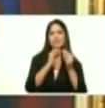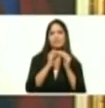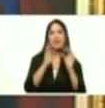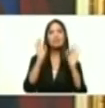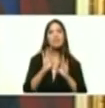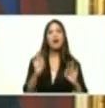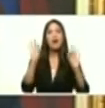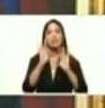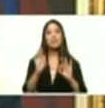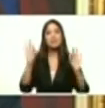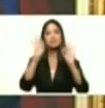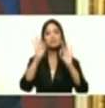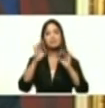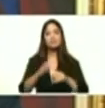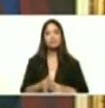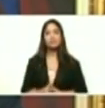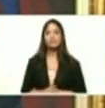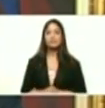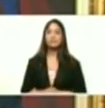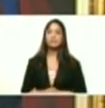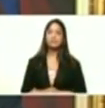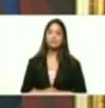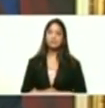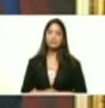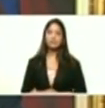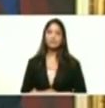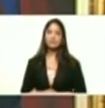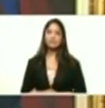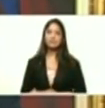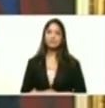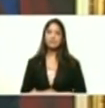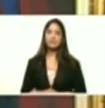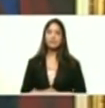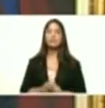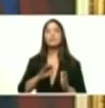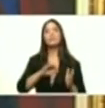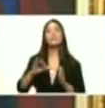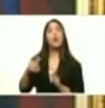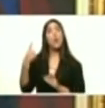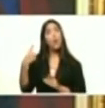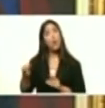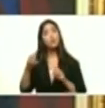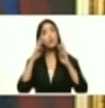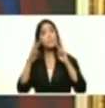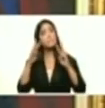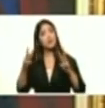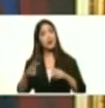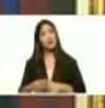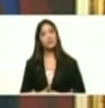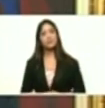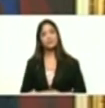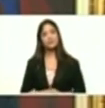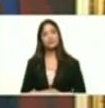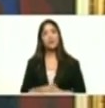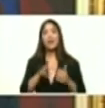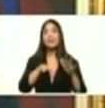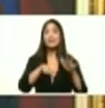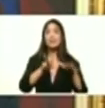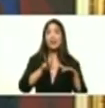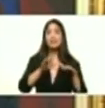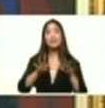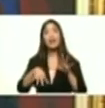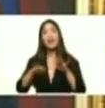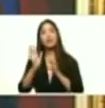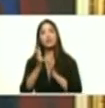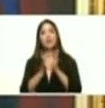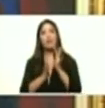coma, bueno, y otros milagros, también maravillosos, 13 y 14 de abril, no